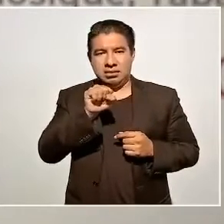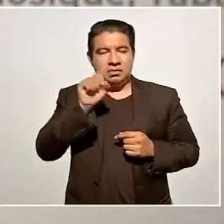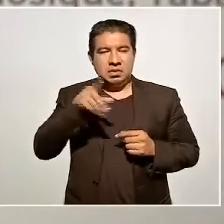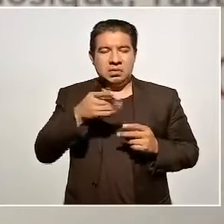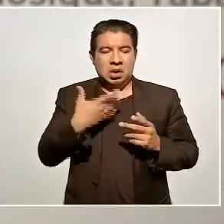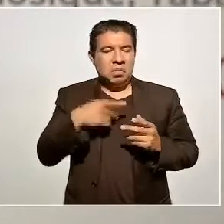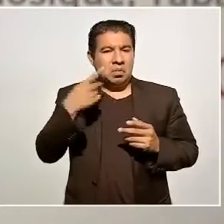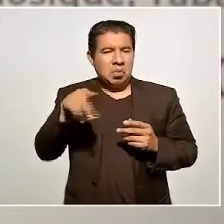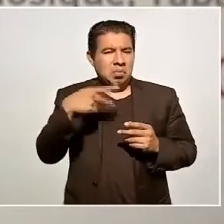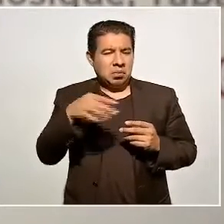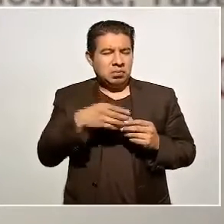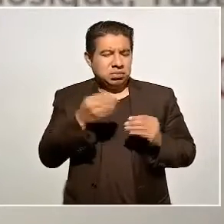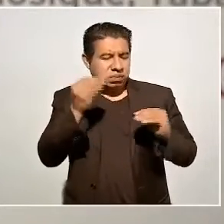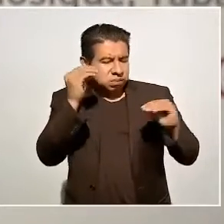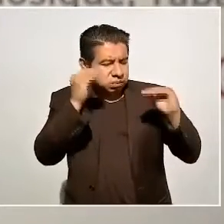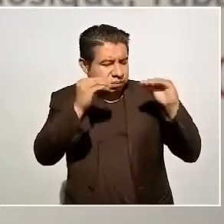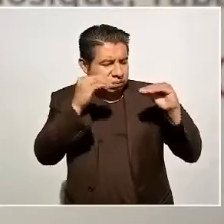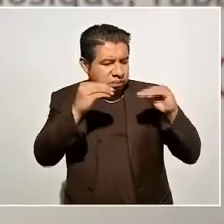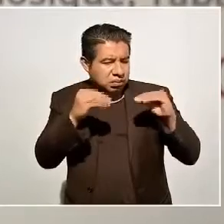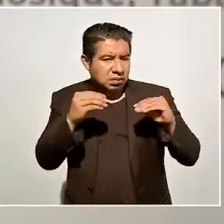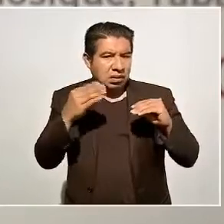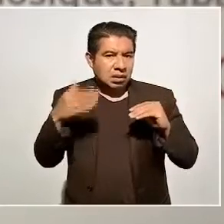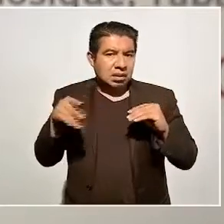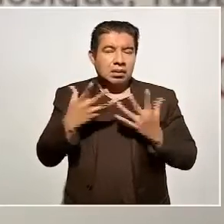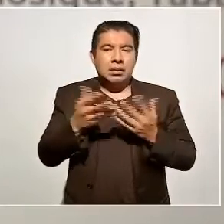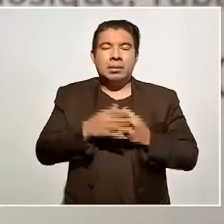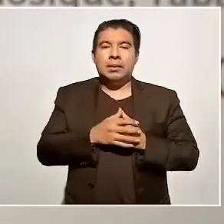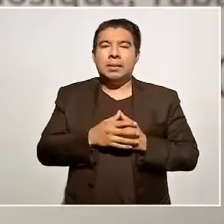diseñó el general